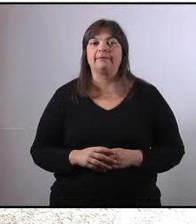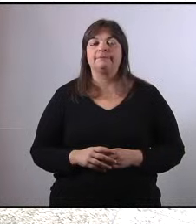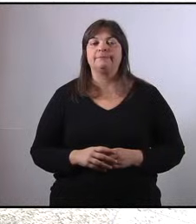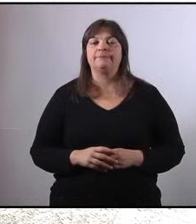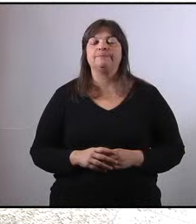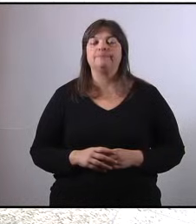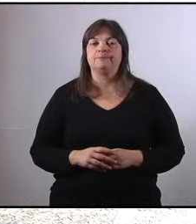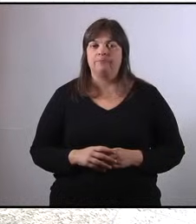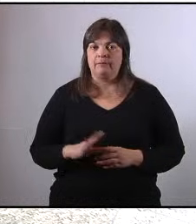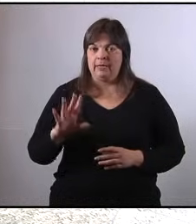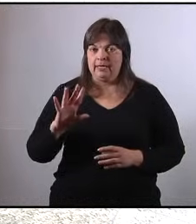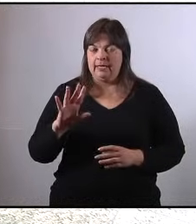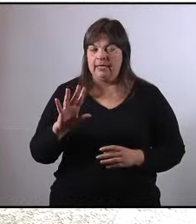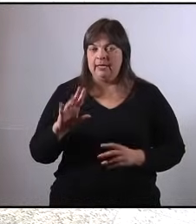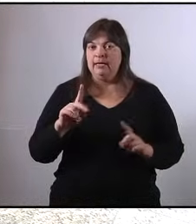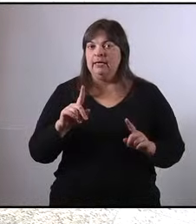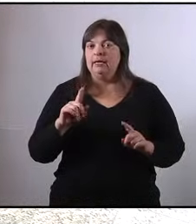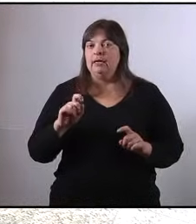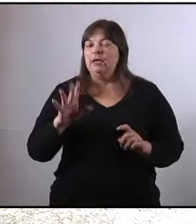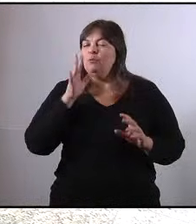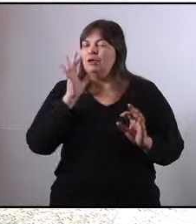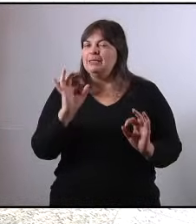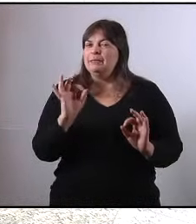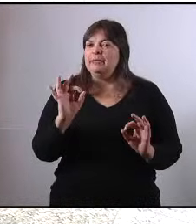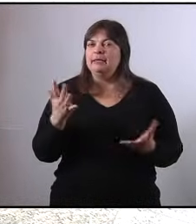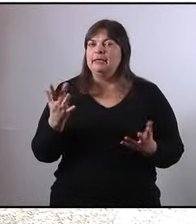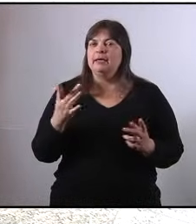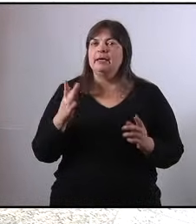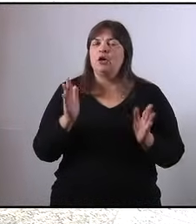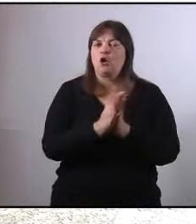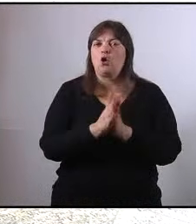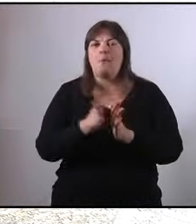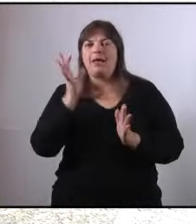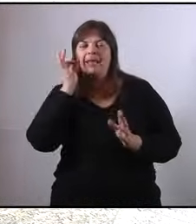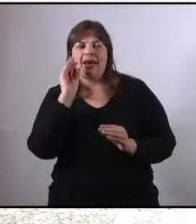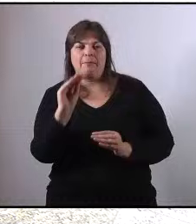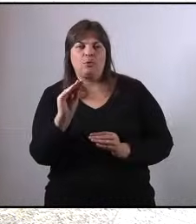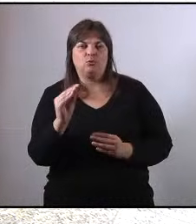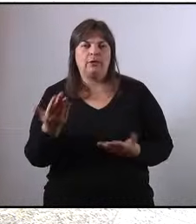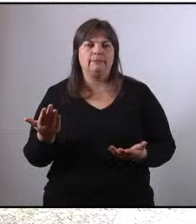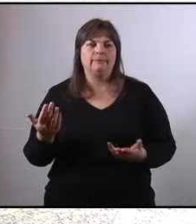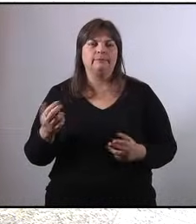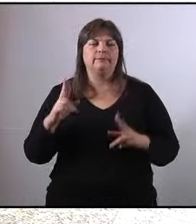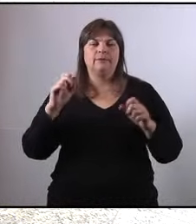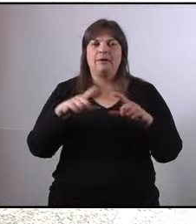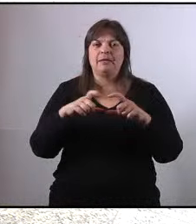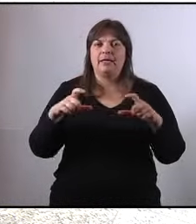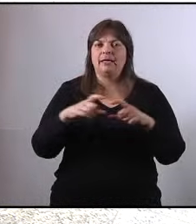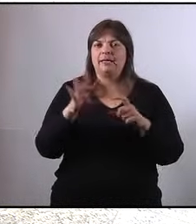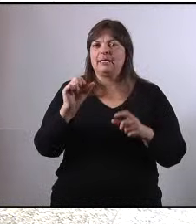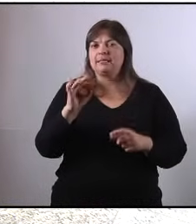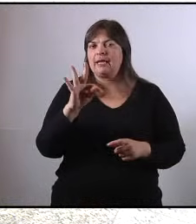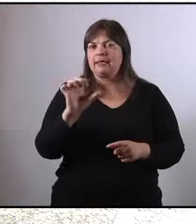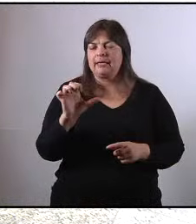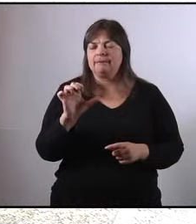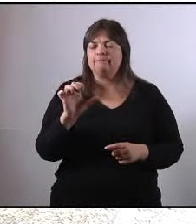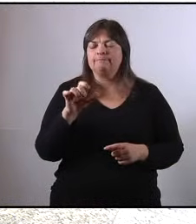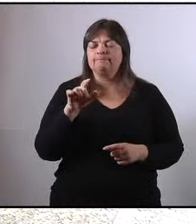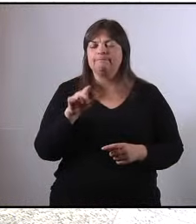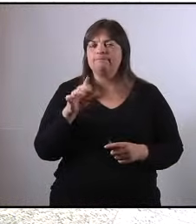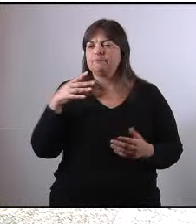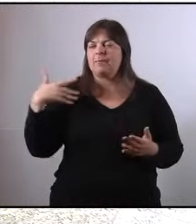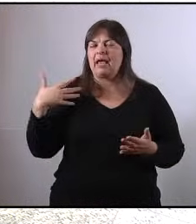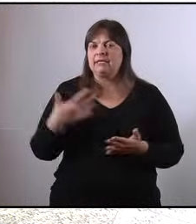Sí, para completar un poco la pregunta de la compañera, respecto a la tarjeta SATE, hasta